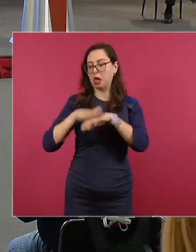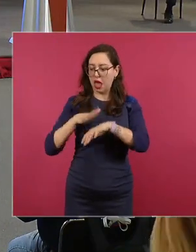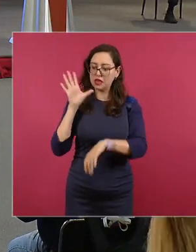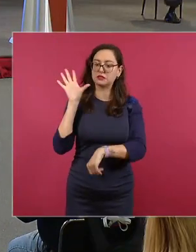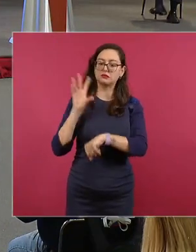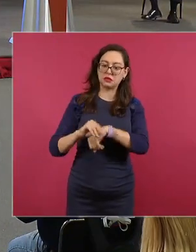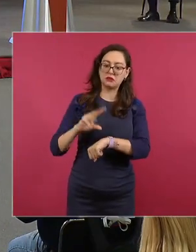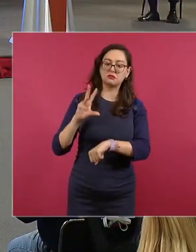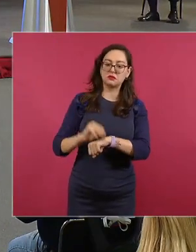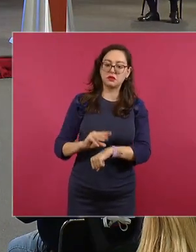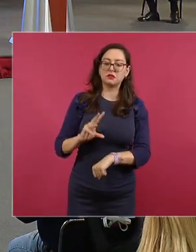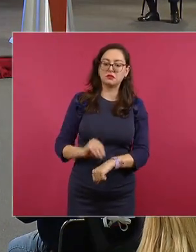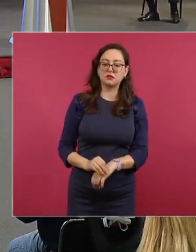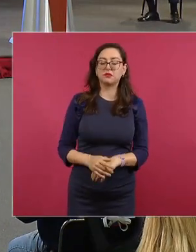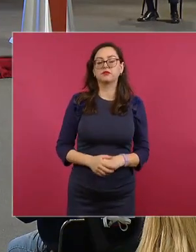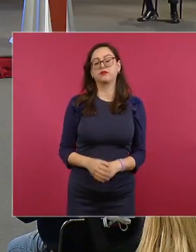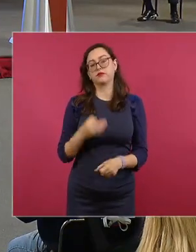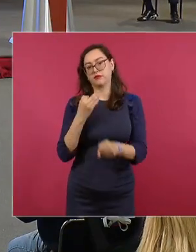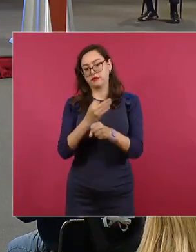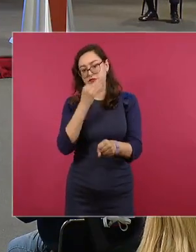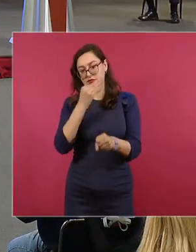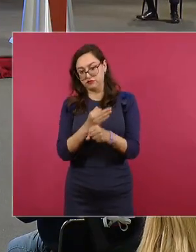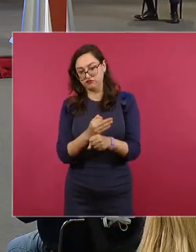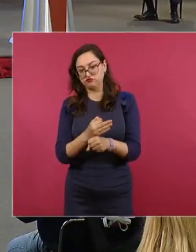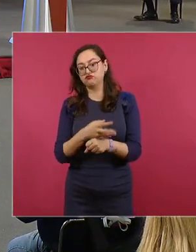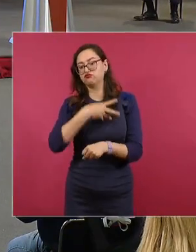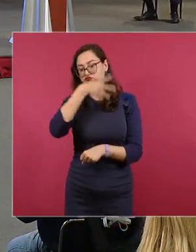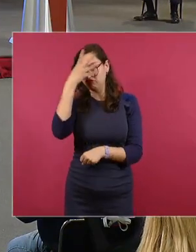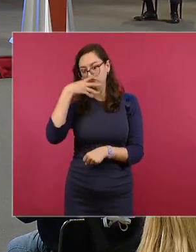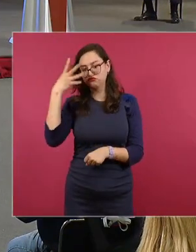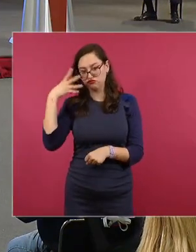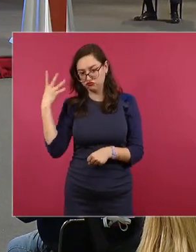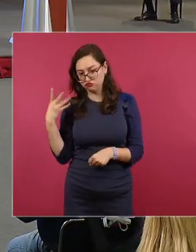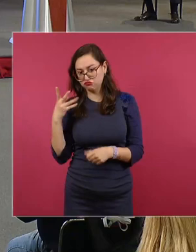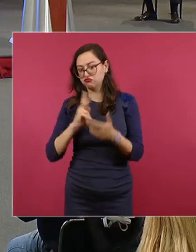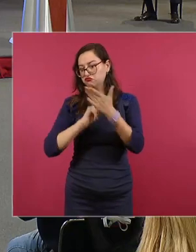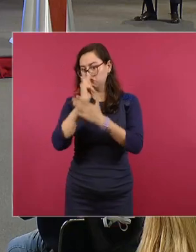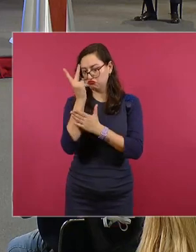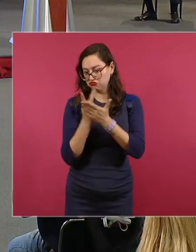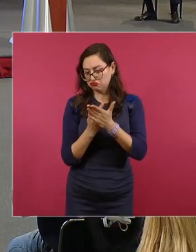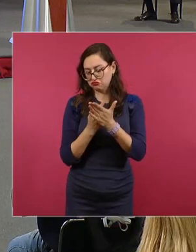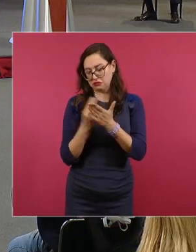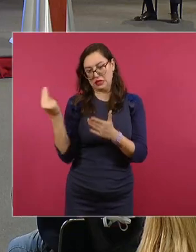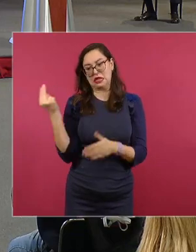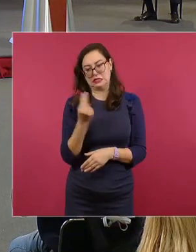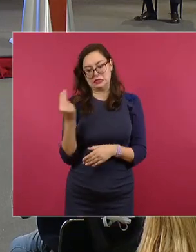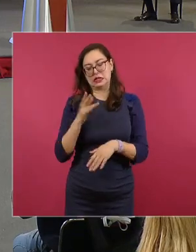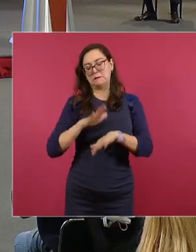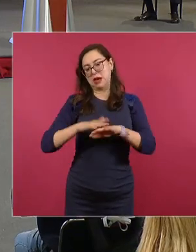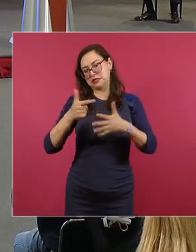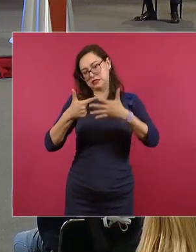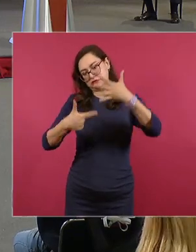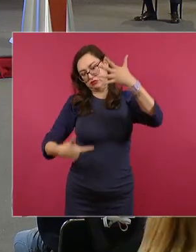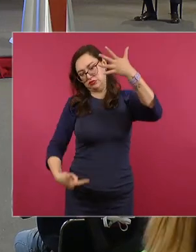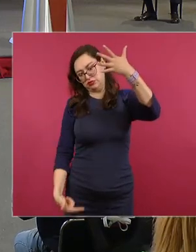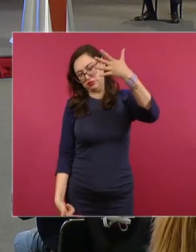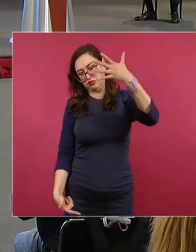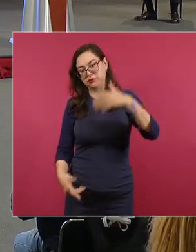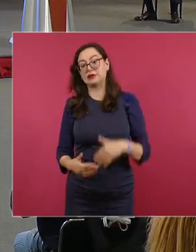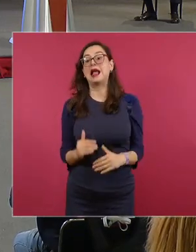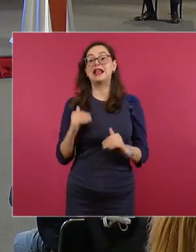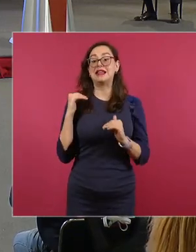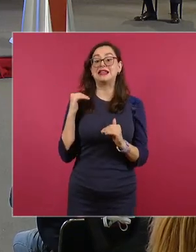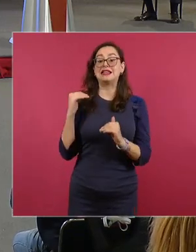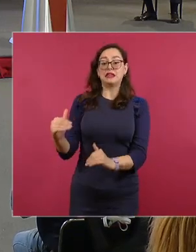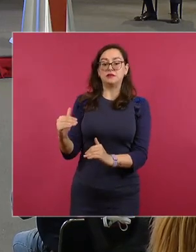Y expandir el programa actual de recepción de migrantes por vías legales, porque está